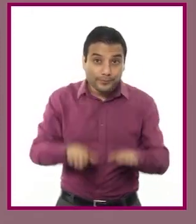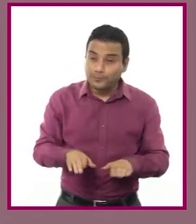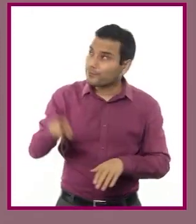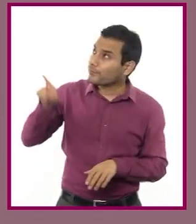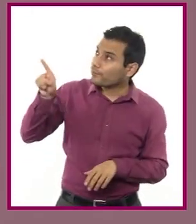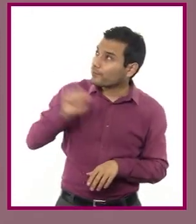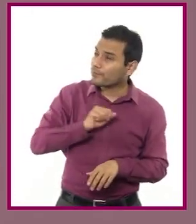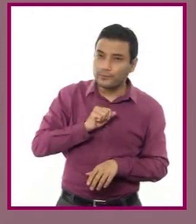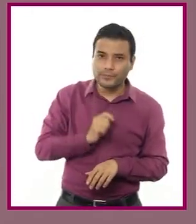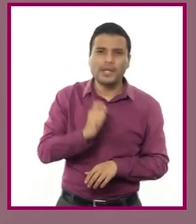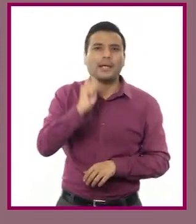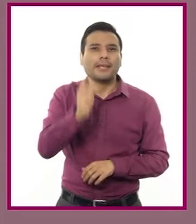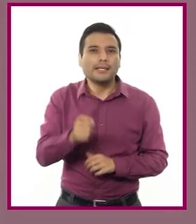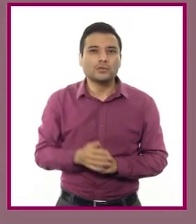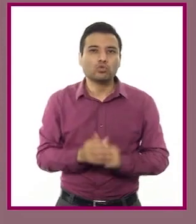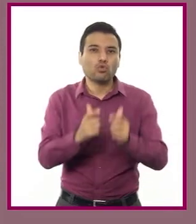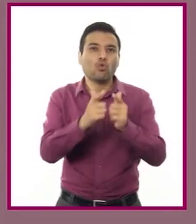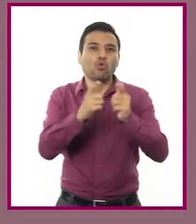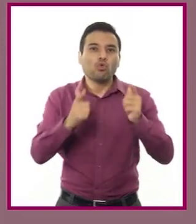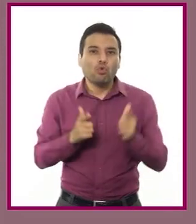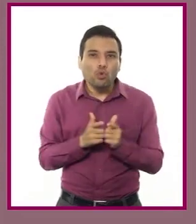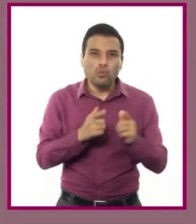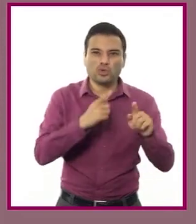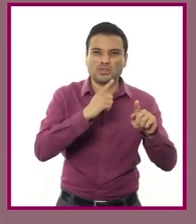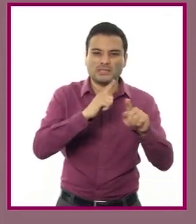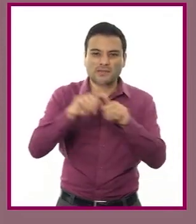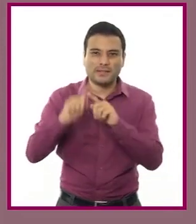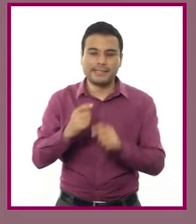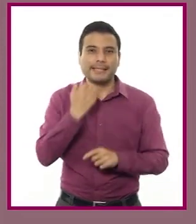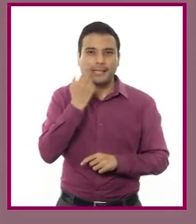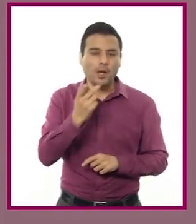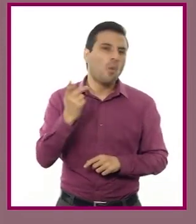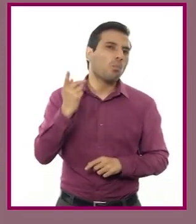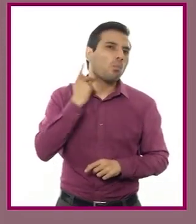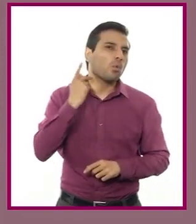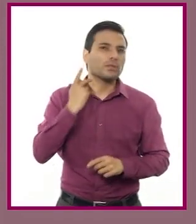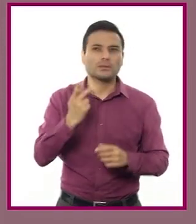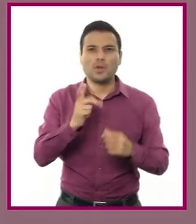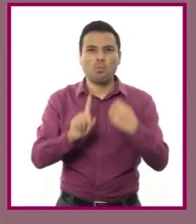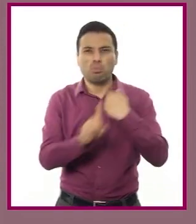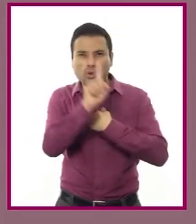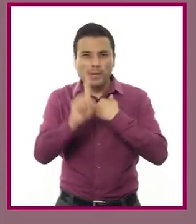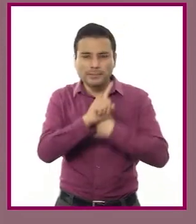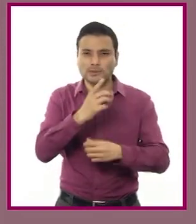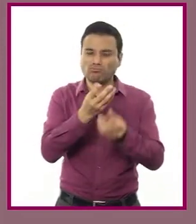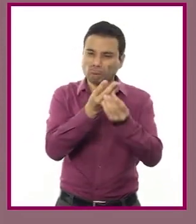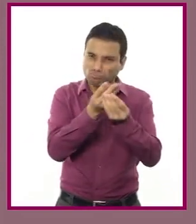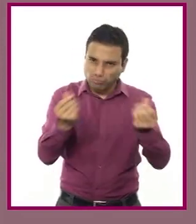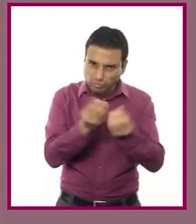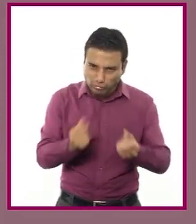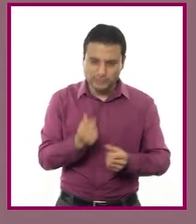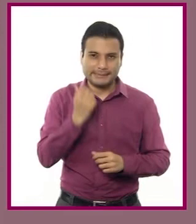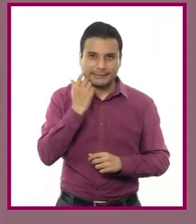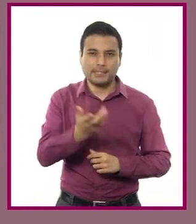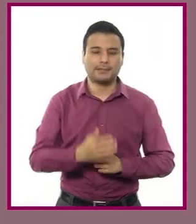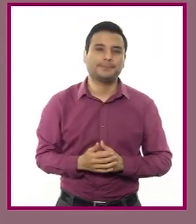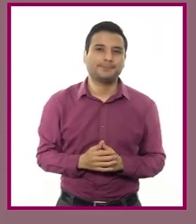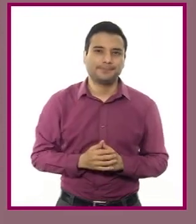los movimientos que pretenden solucionar los problemas políticos y sociales por los que atraviesan sus